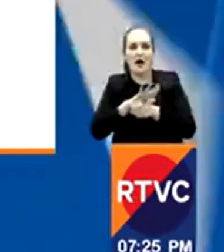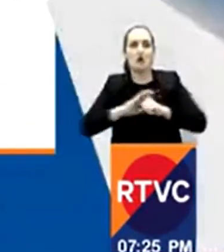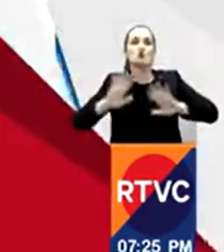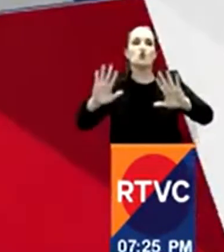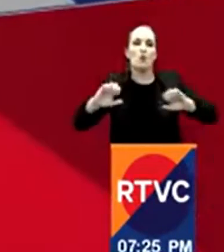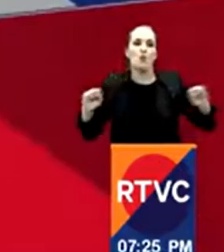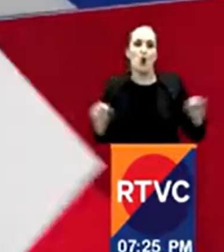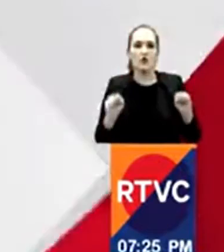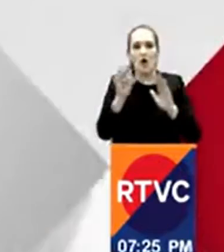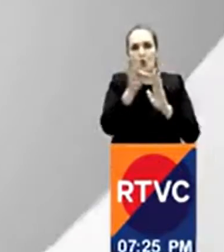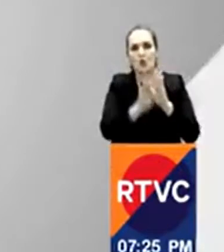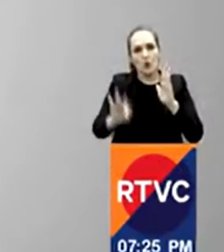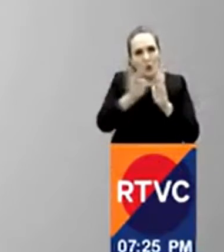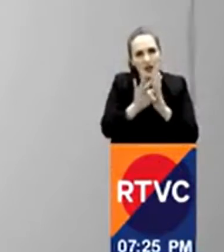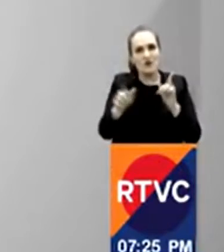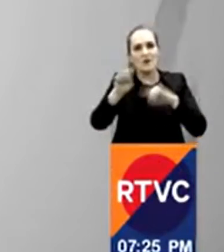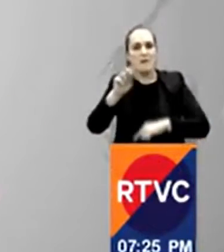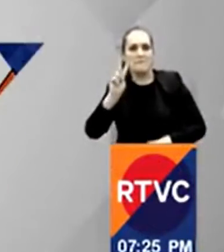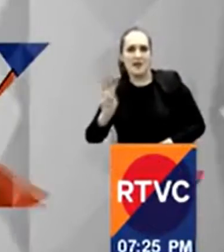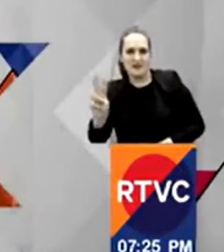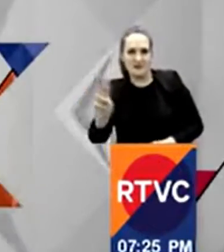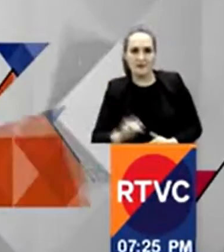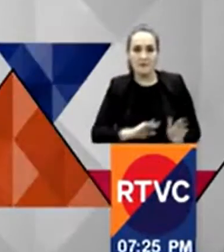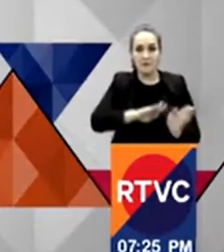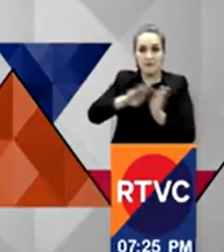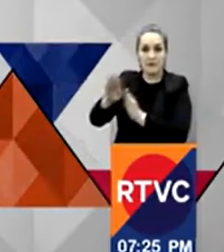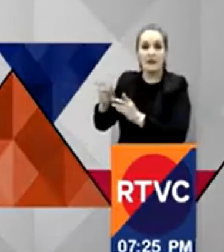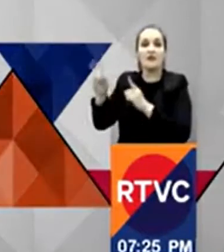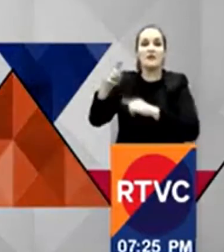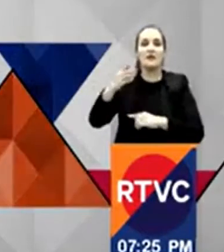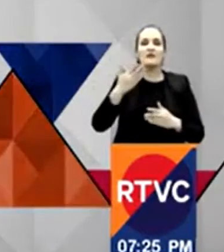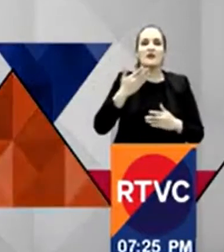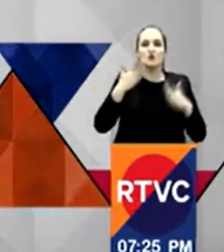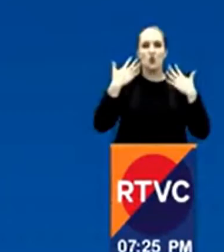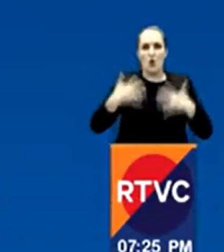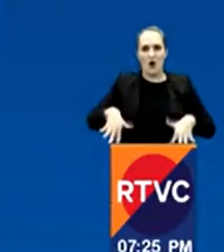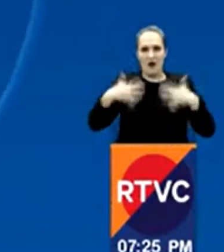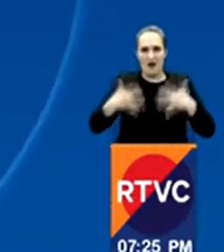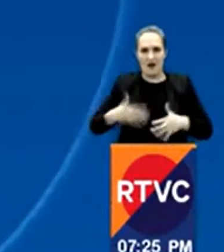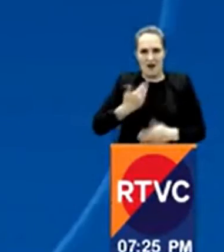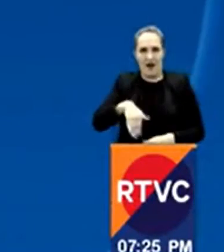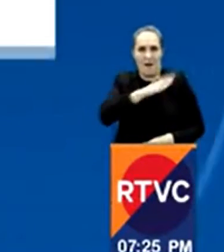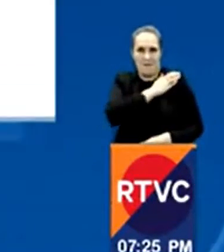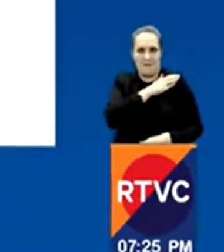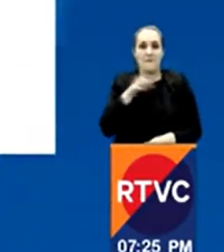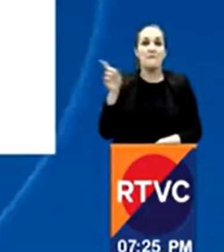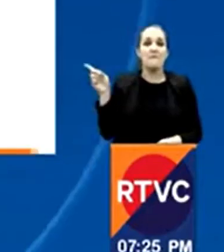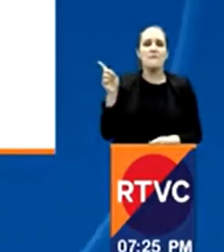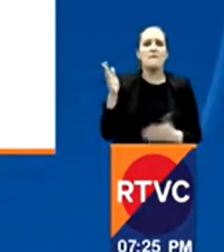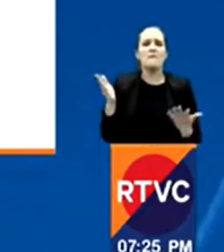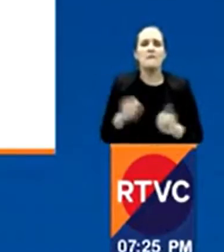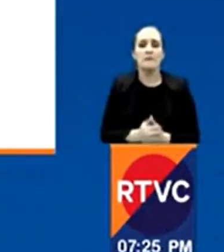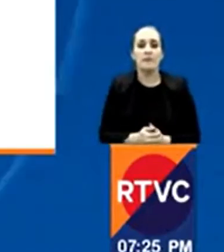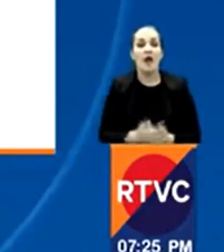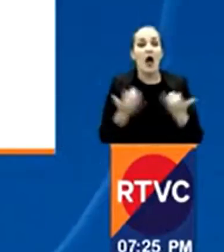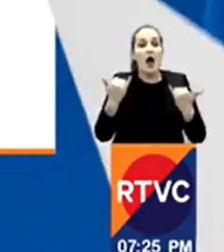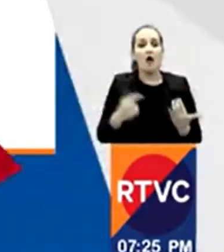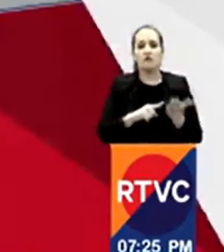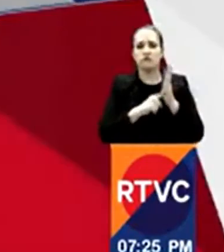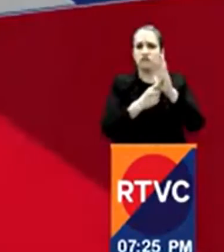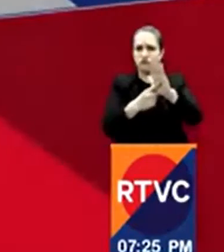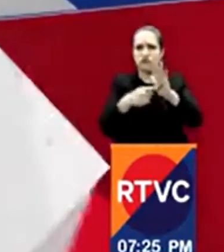Tunjuelito. Carlos Amaya desde Medellín dio a conocer sus propuestas. Hoy en las calles les decimos que el cambio ya